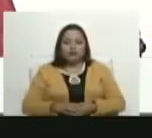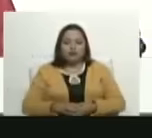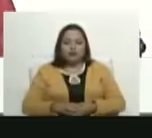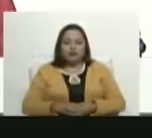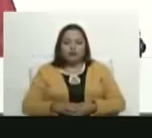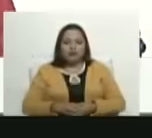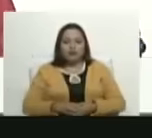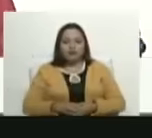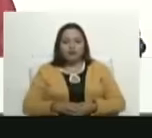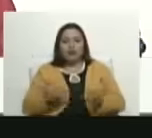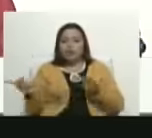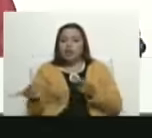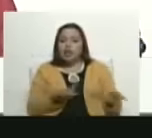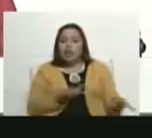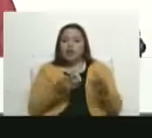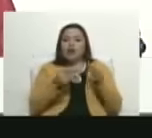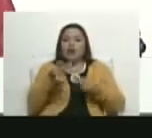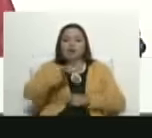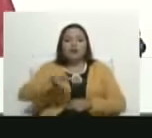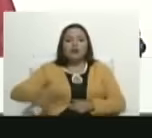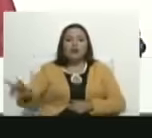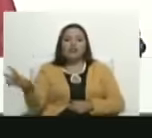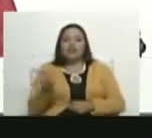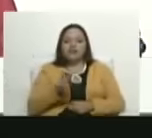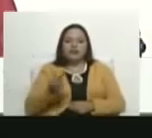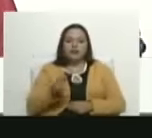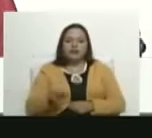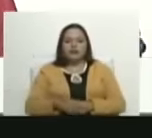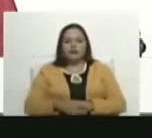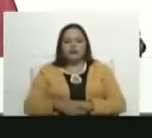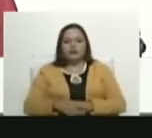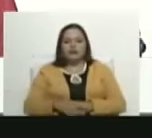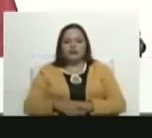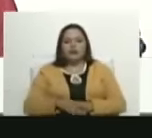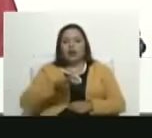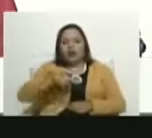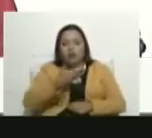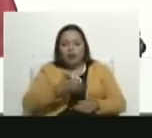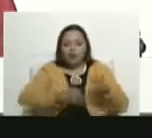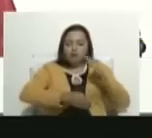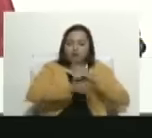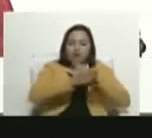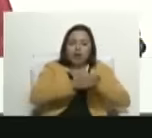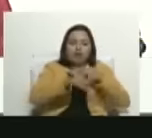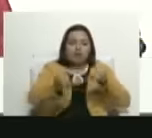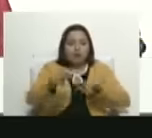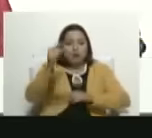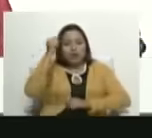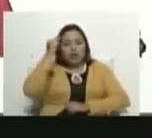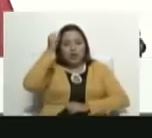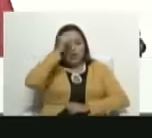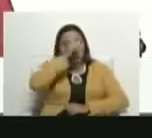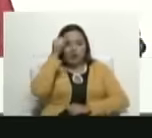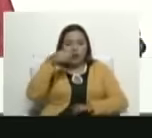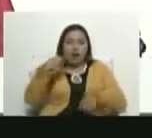La invitación a todos los venezolanos y venezolanas que puedan ir ese día a